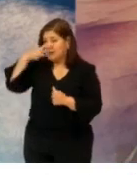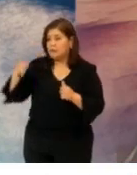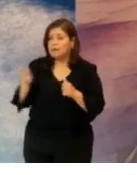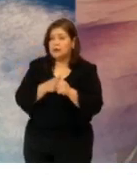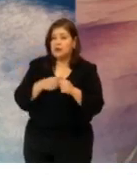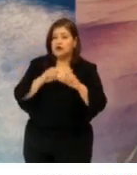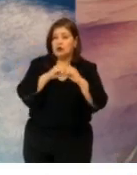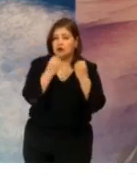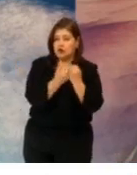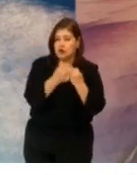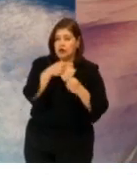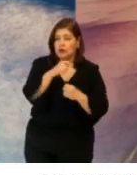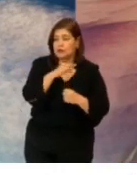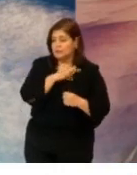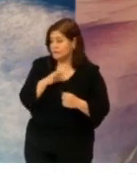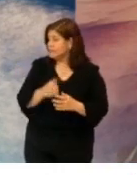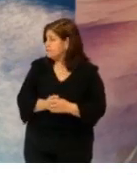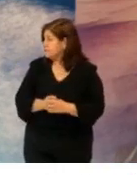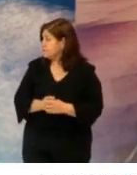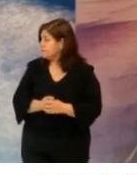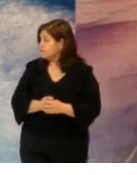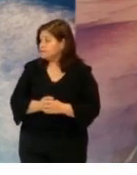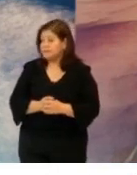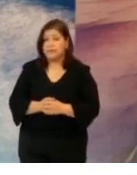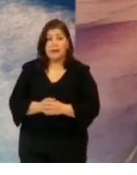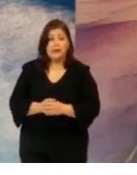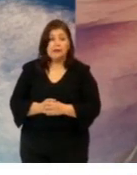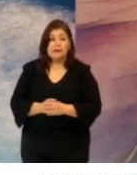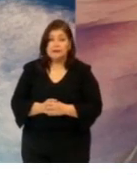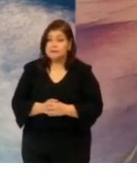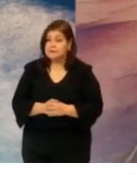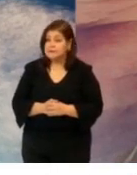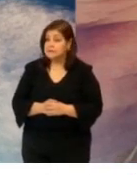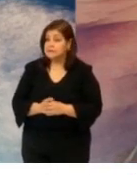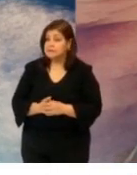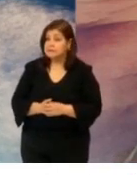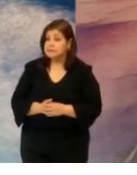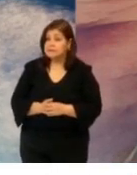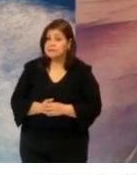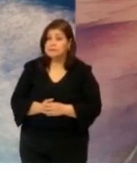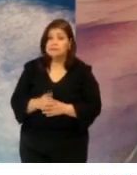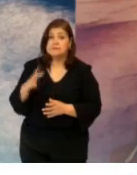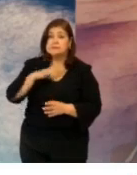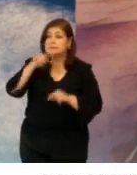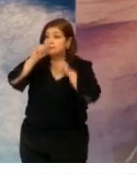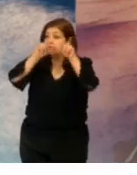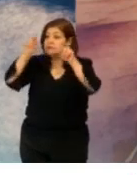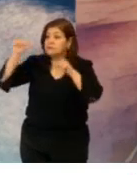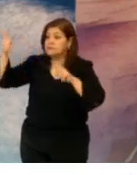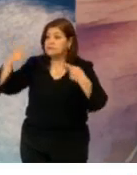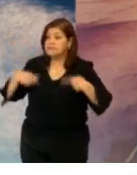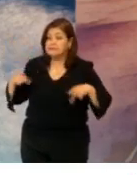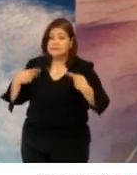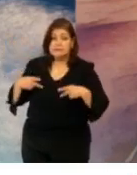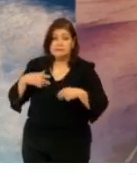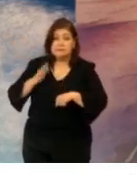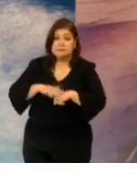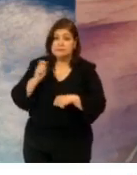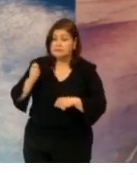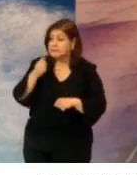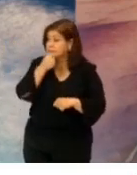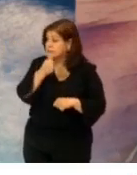una organización dedicada al tema educativo. Adelante. ¿Había ya otra persona ahí atrás? Acá. ¿Ya tiene el micrófono?